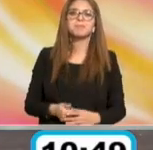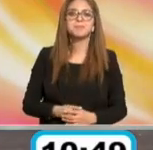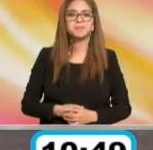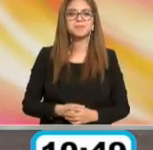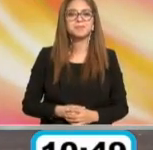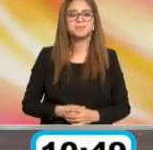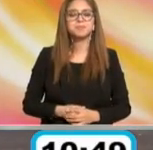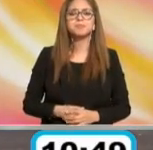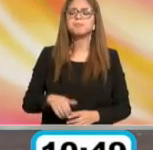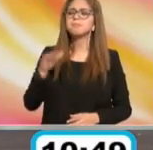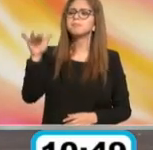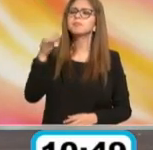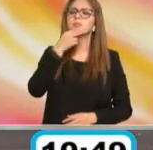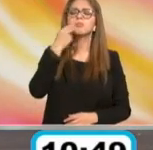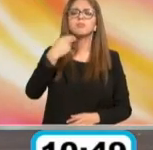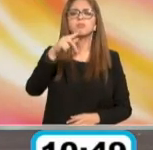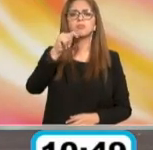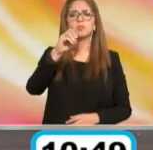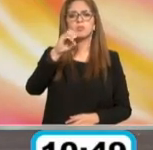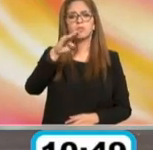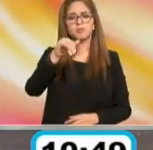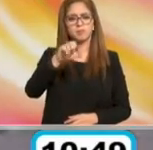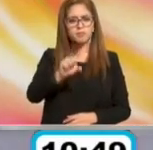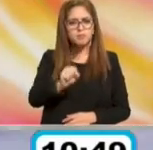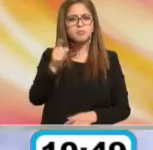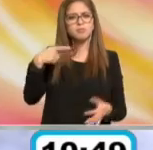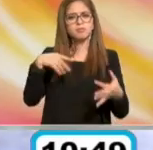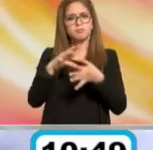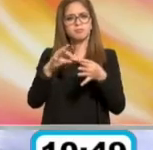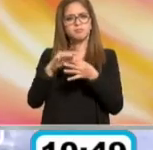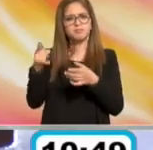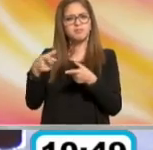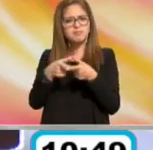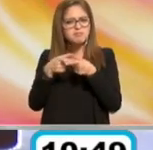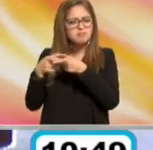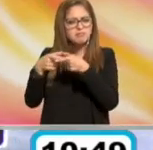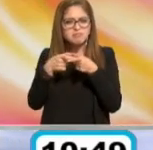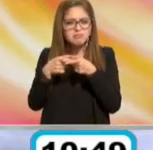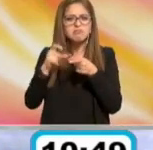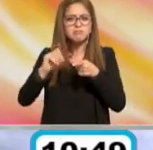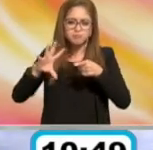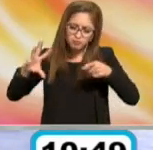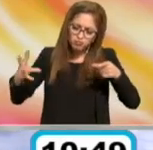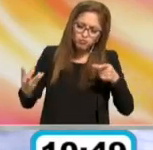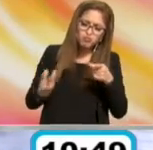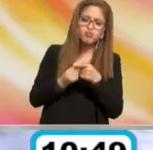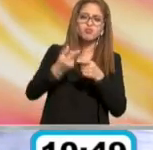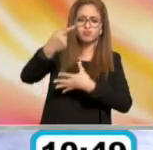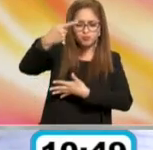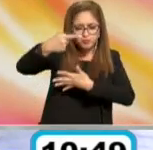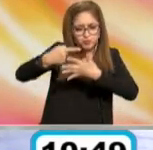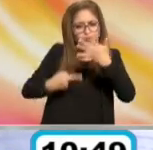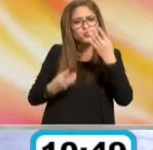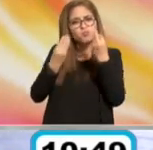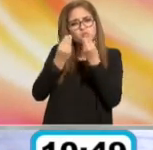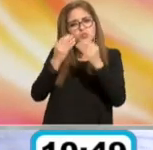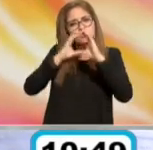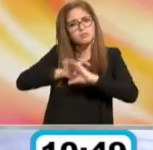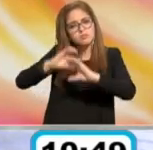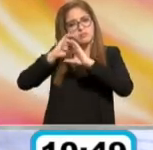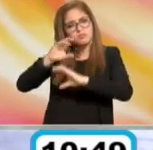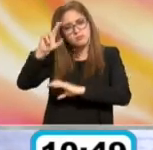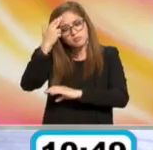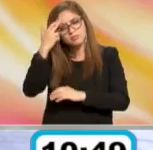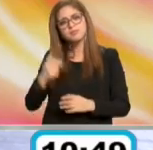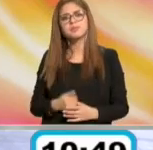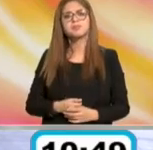ganas. Así es. Oiga, don Tomás, platíquenos de este disco que tengo en mis manos, que es una recopilación de tantos éxitos. Así es un